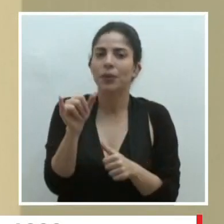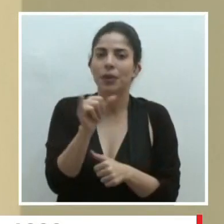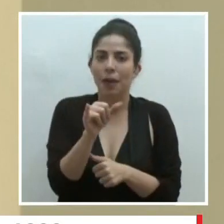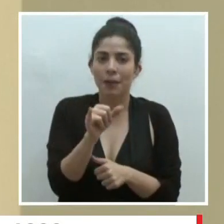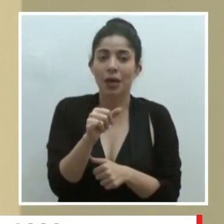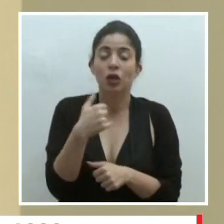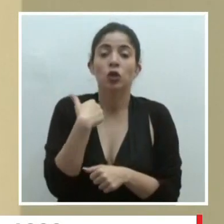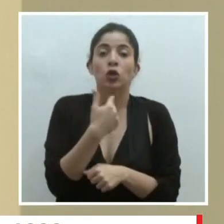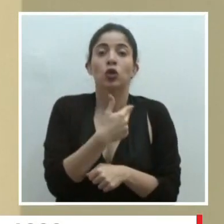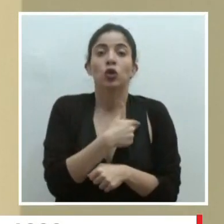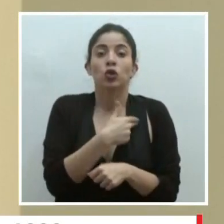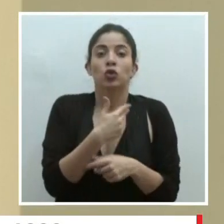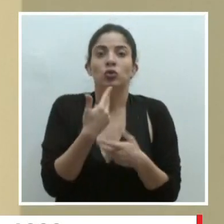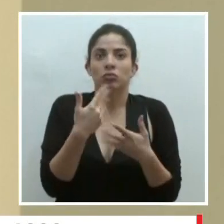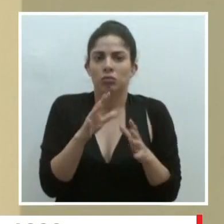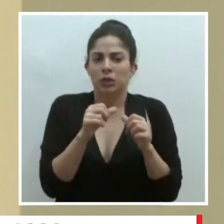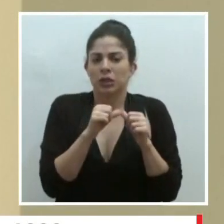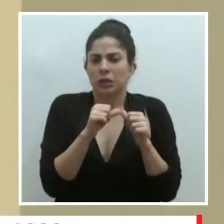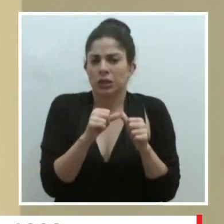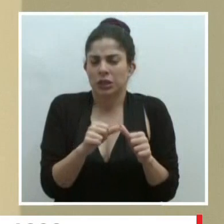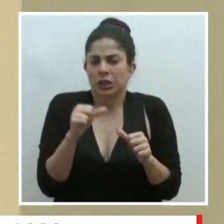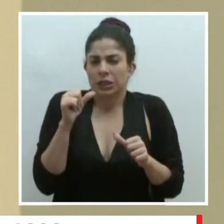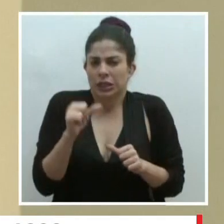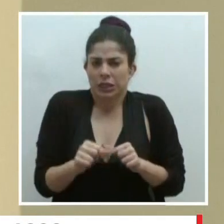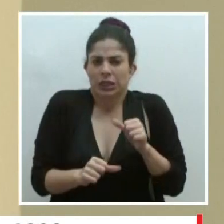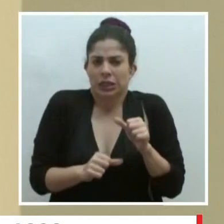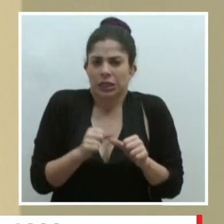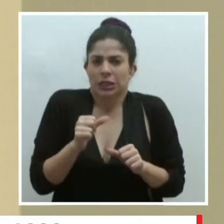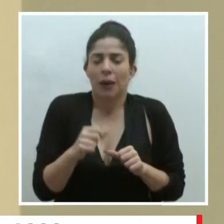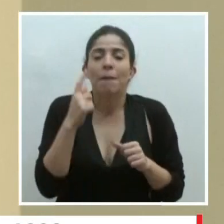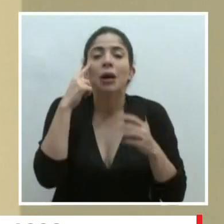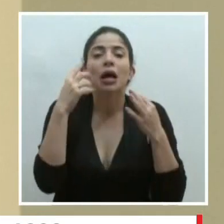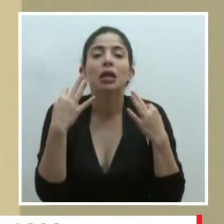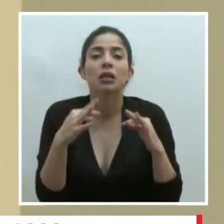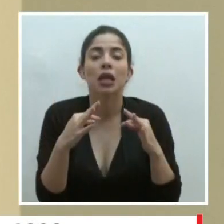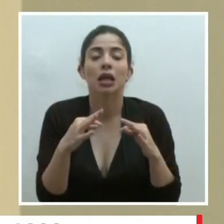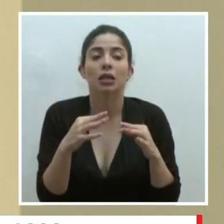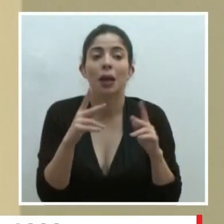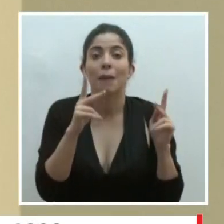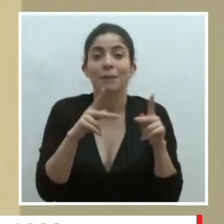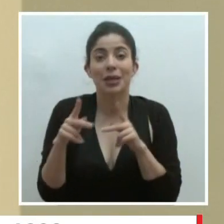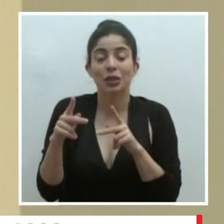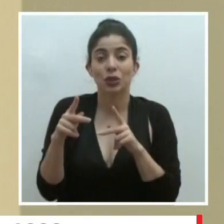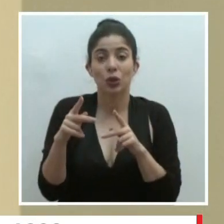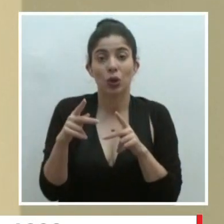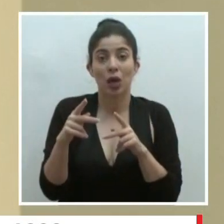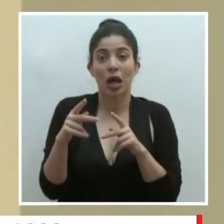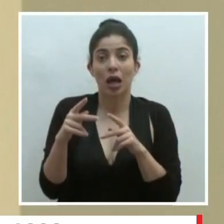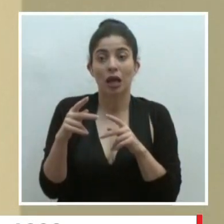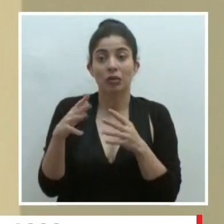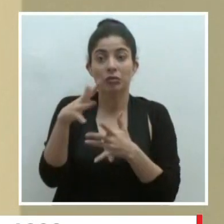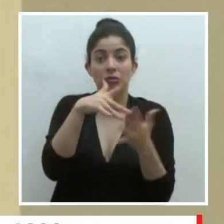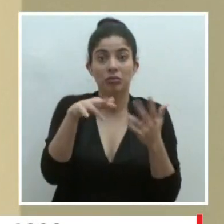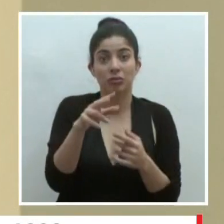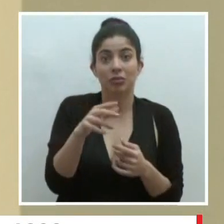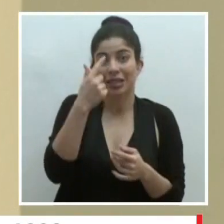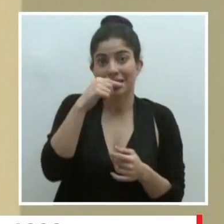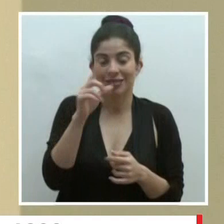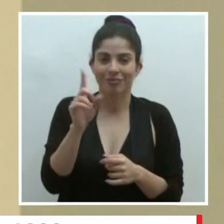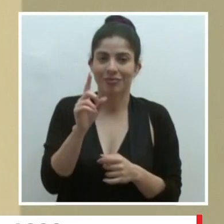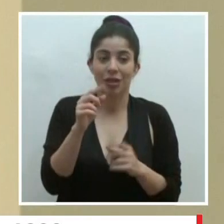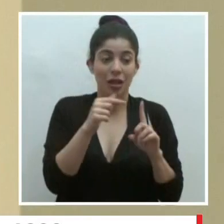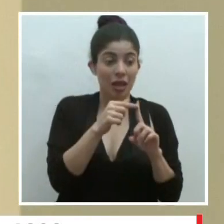que hemos tratado y se sigue haciendo todo el esfuerzo para lograr hacer la menor exposición posible a la población con respecto a identificar